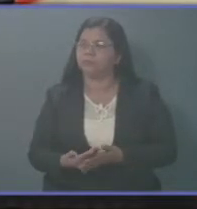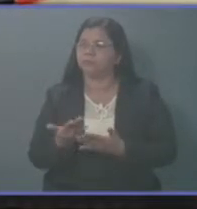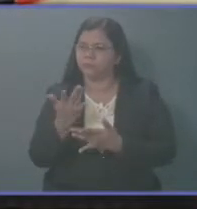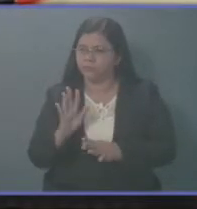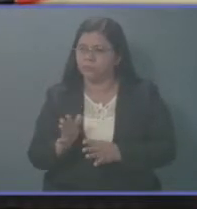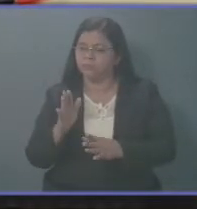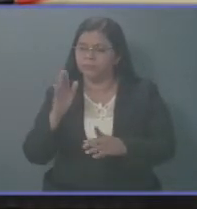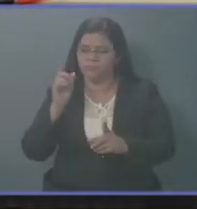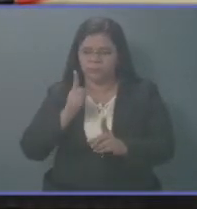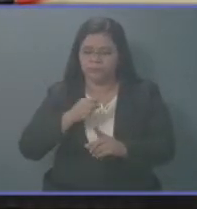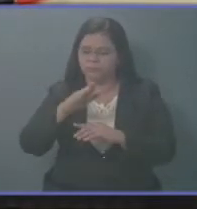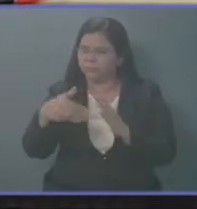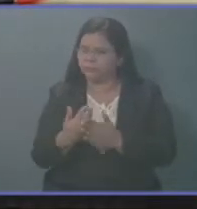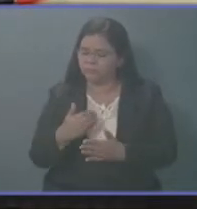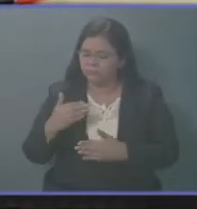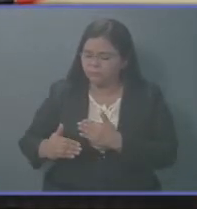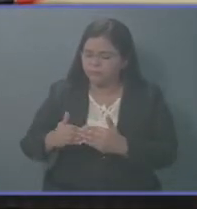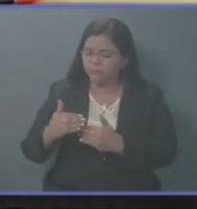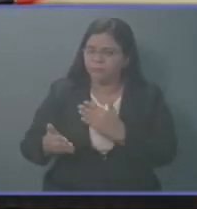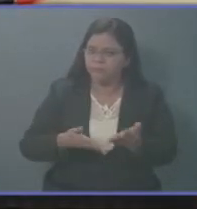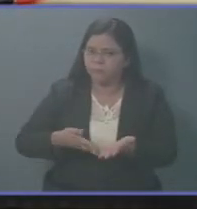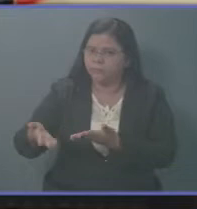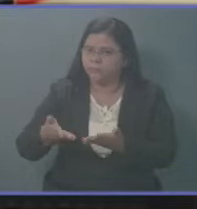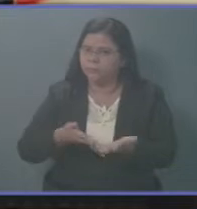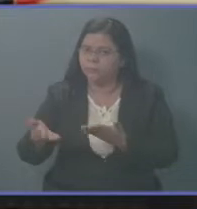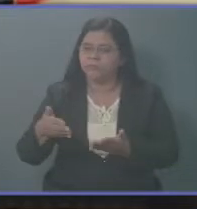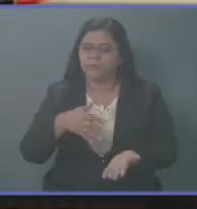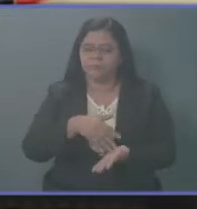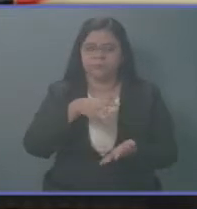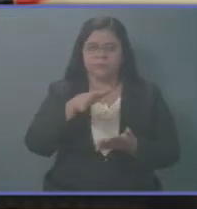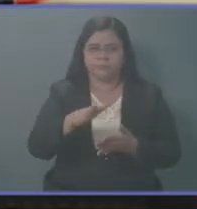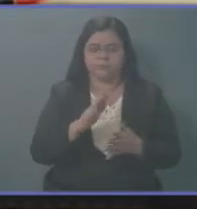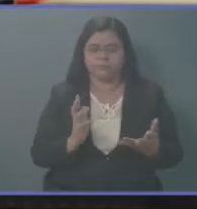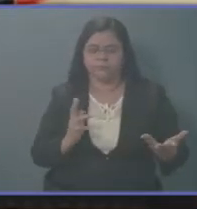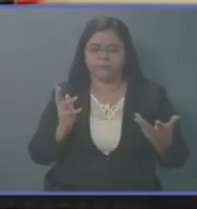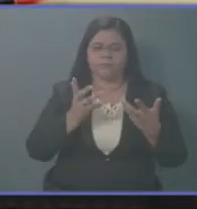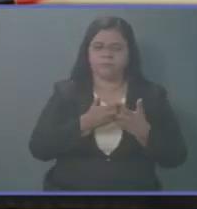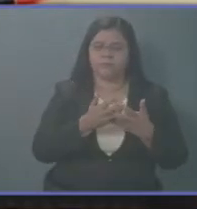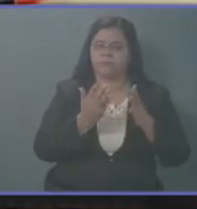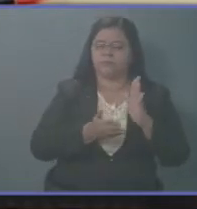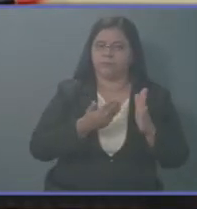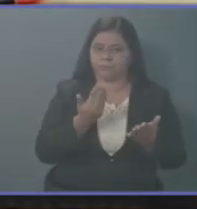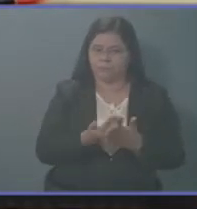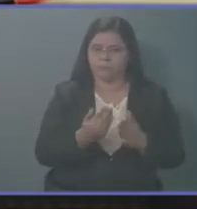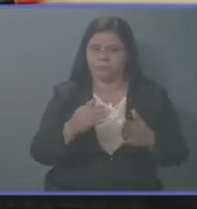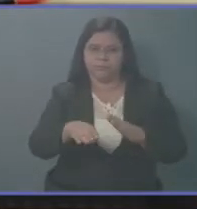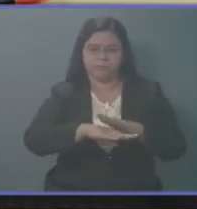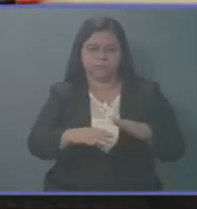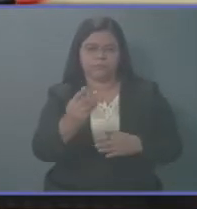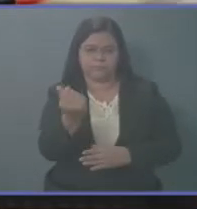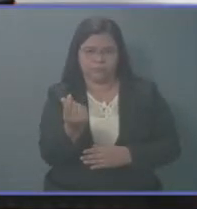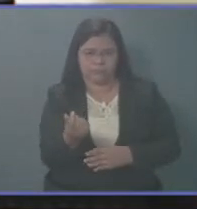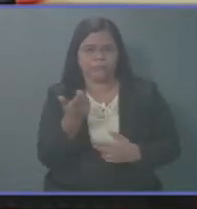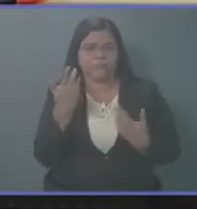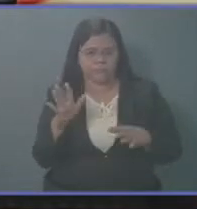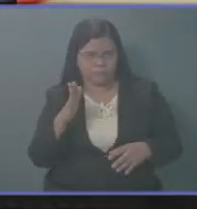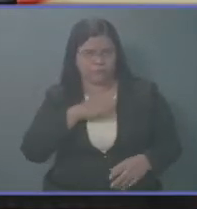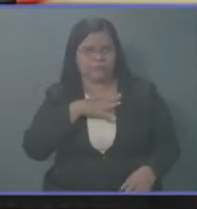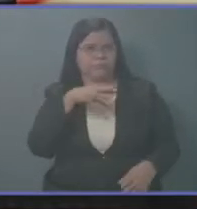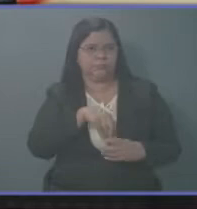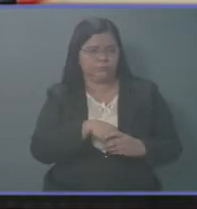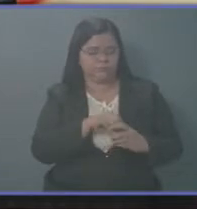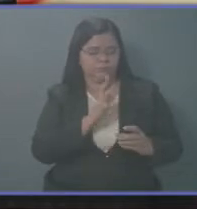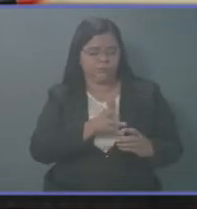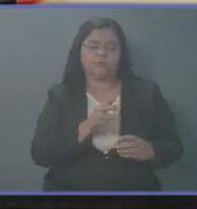objetos la continua mejora de los procedimientos, servicios y prestaciones públicas de acuerdo a las políticas fijadas y de conformidad a los recursos disponibles. 3. Sobre